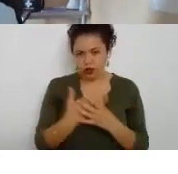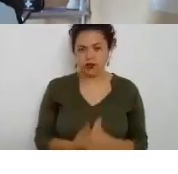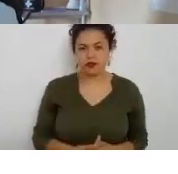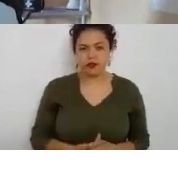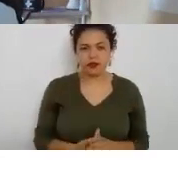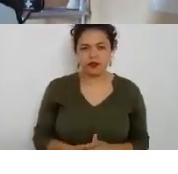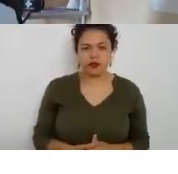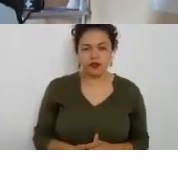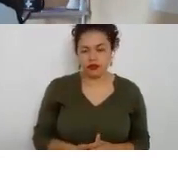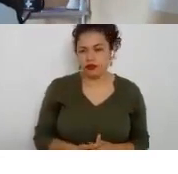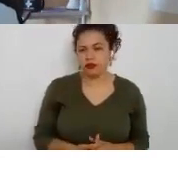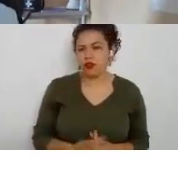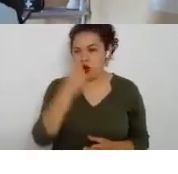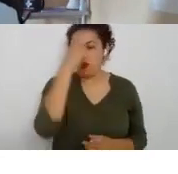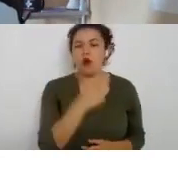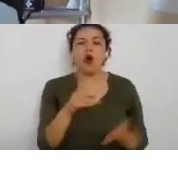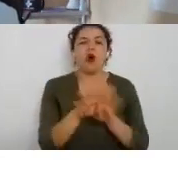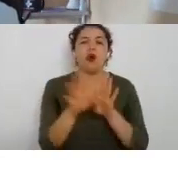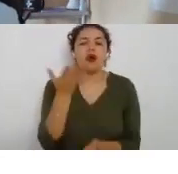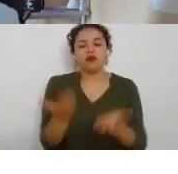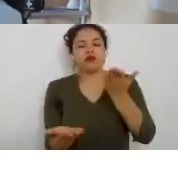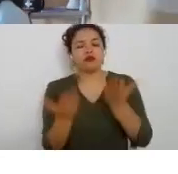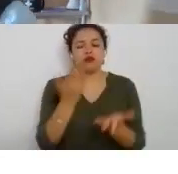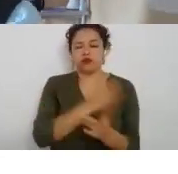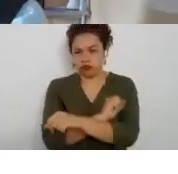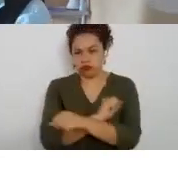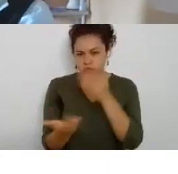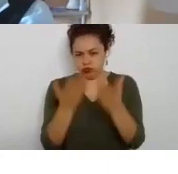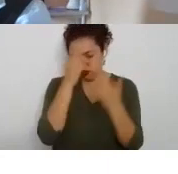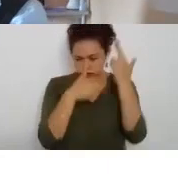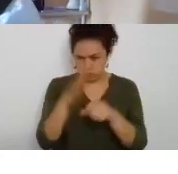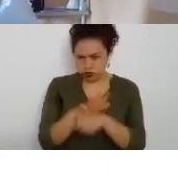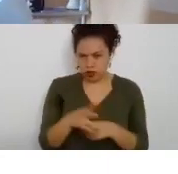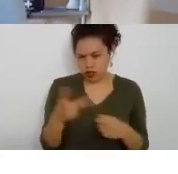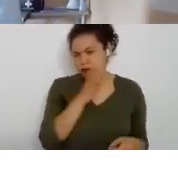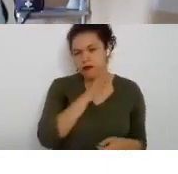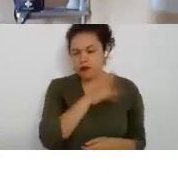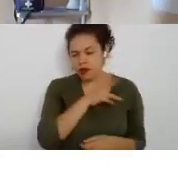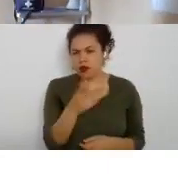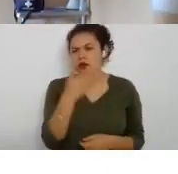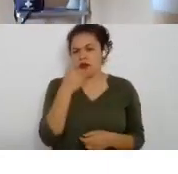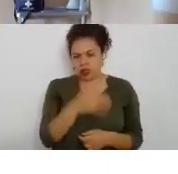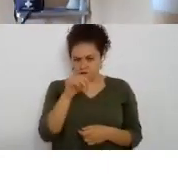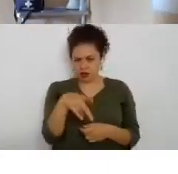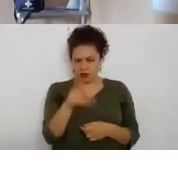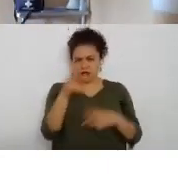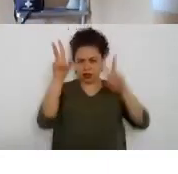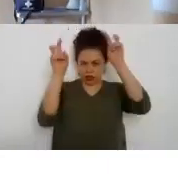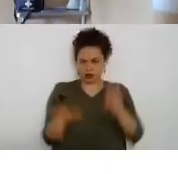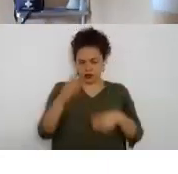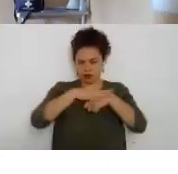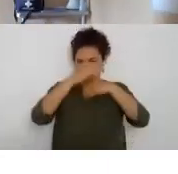Con respecto a qué va a ser superficial. ¿Ok? No está mal, está bien. Nada más, igual ese tema lo vamos a tratar un poquito